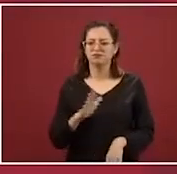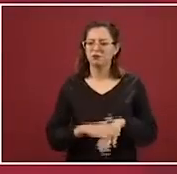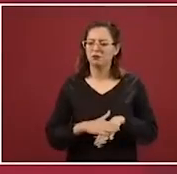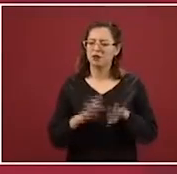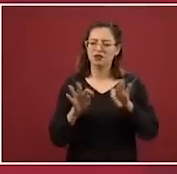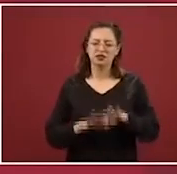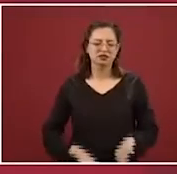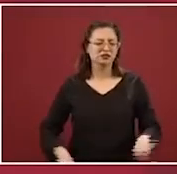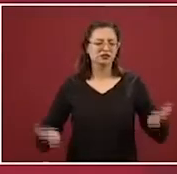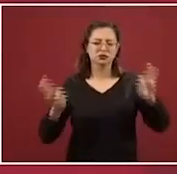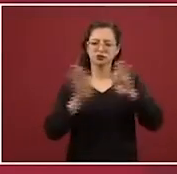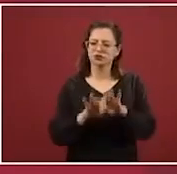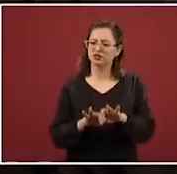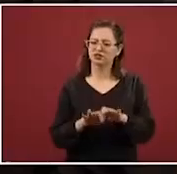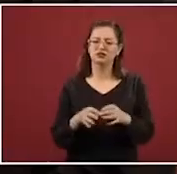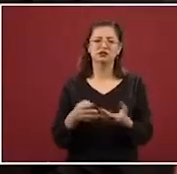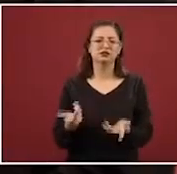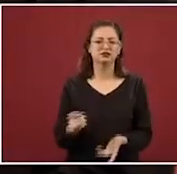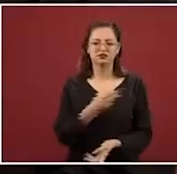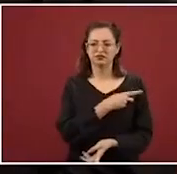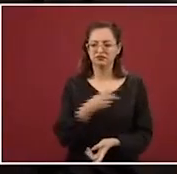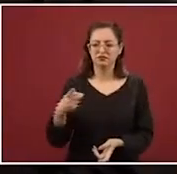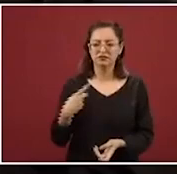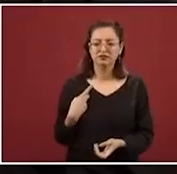más importante de todo,